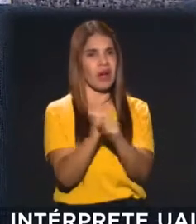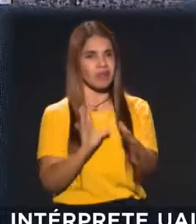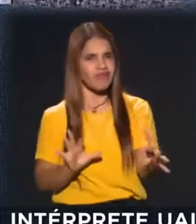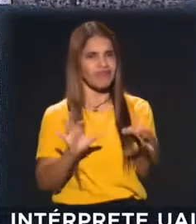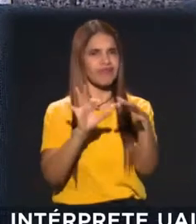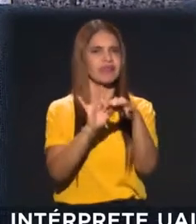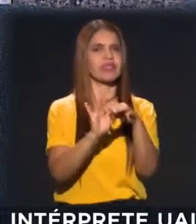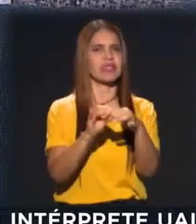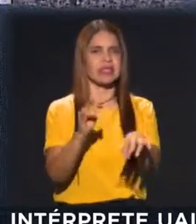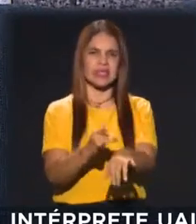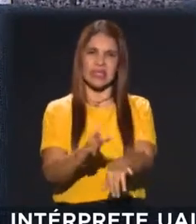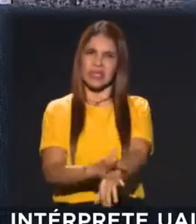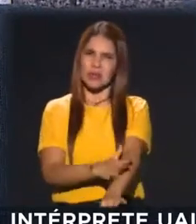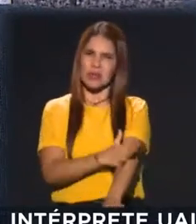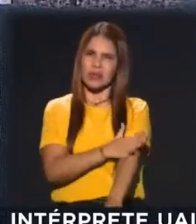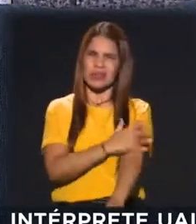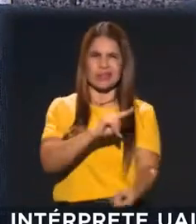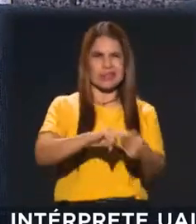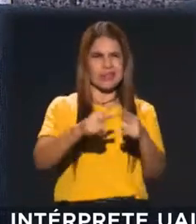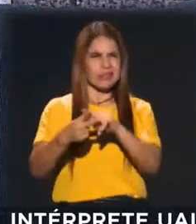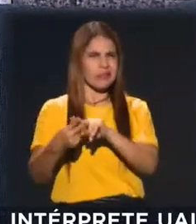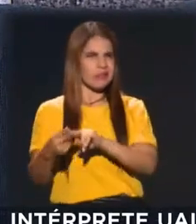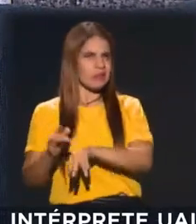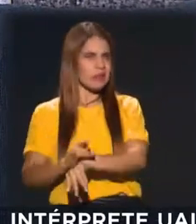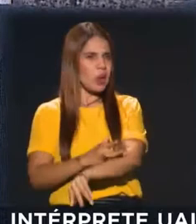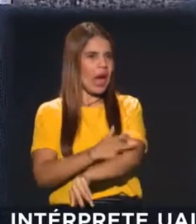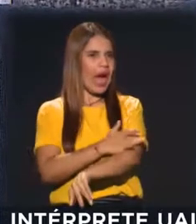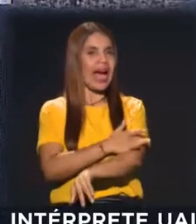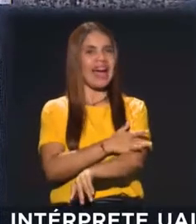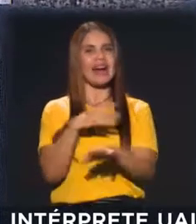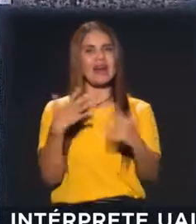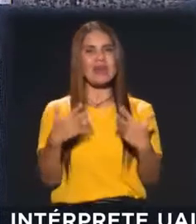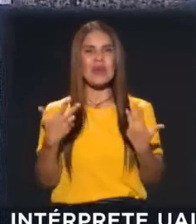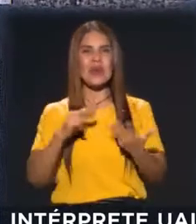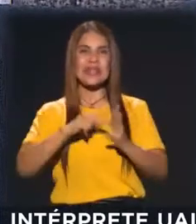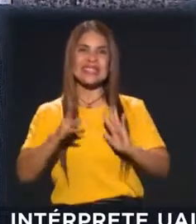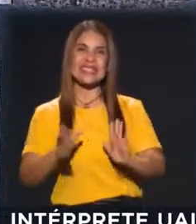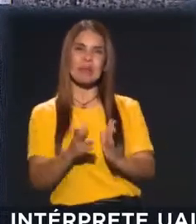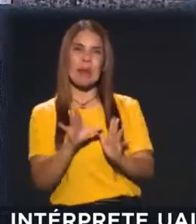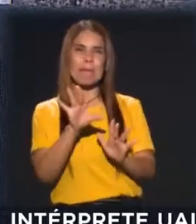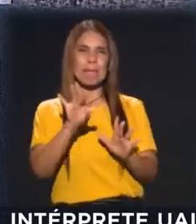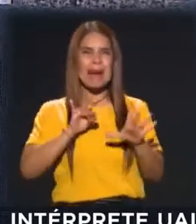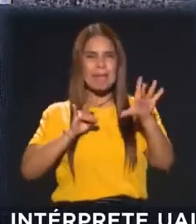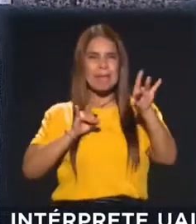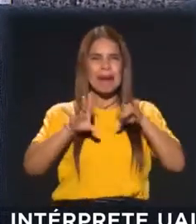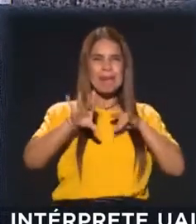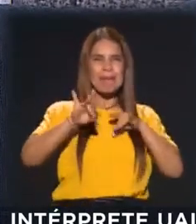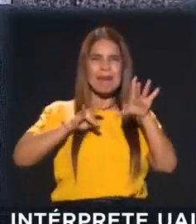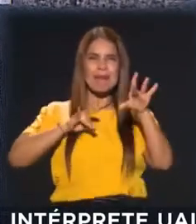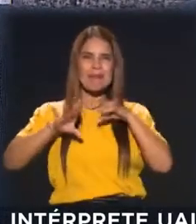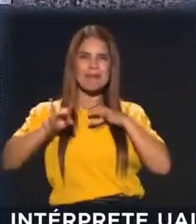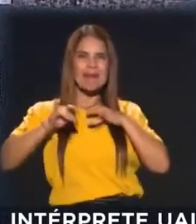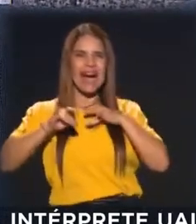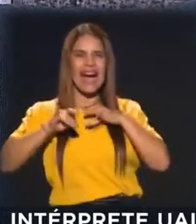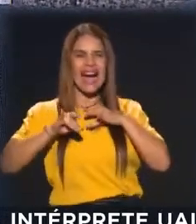vínculos emocionales porque esa relación vinculante es como si fuera un pegante, como si fuera un adherente emocional